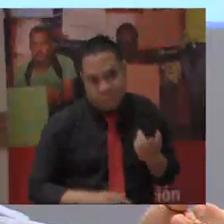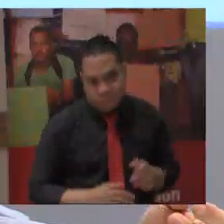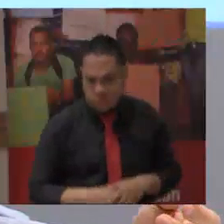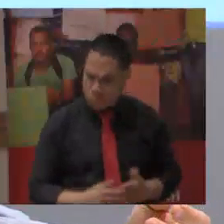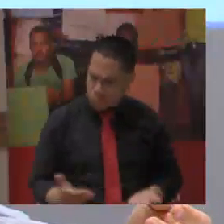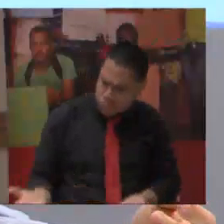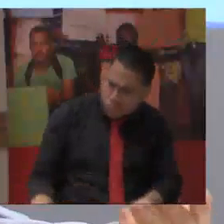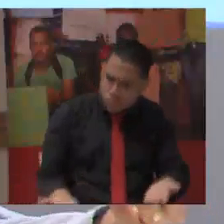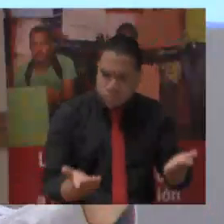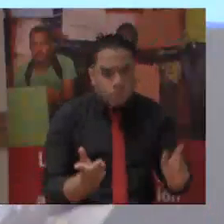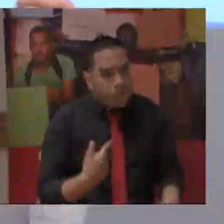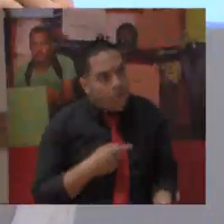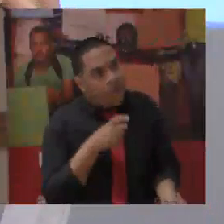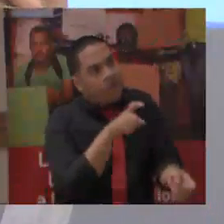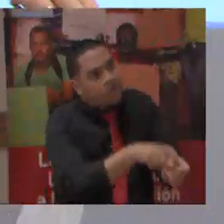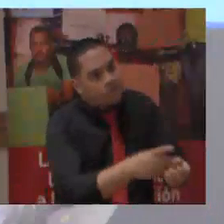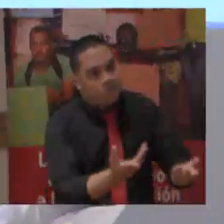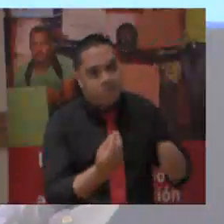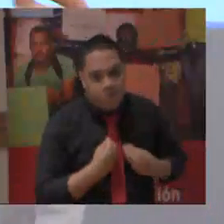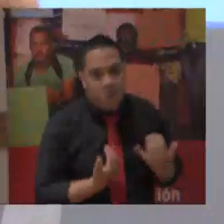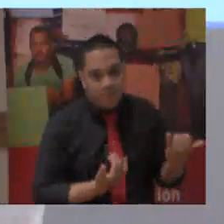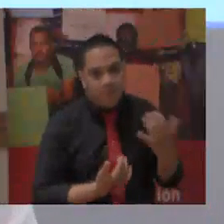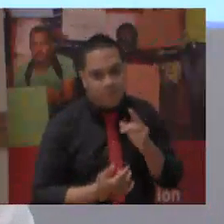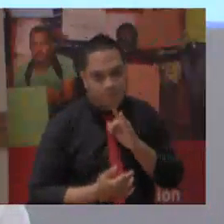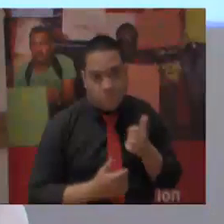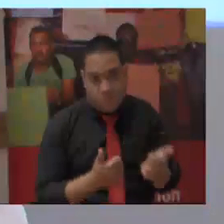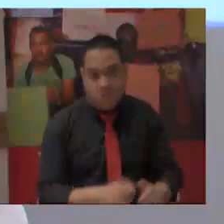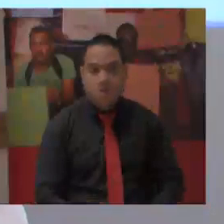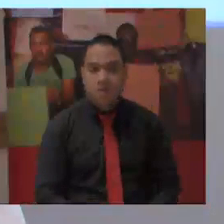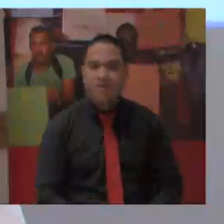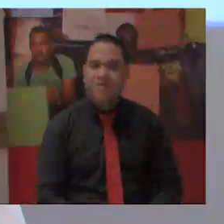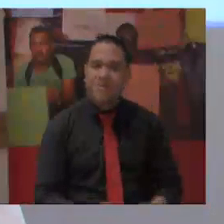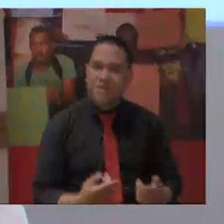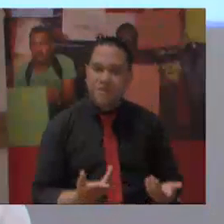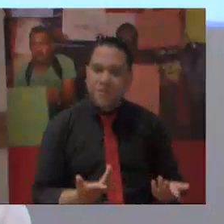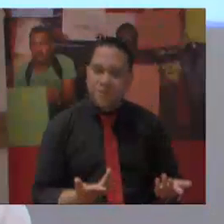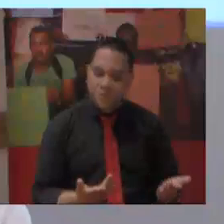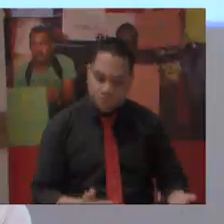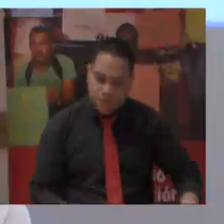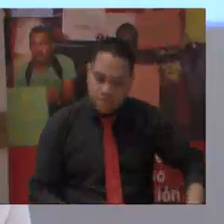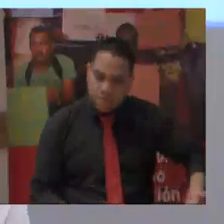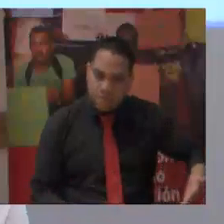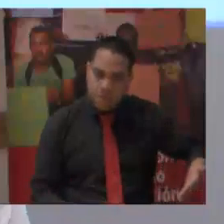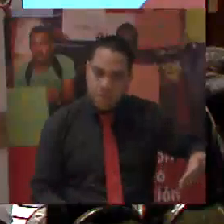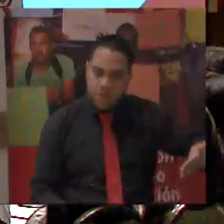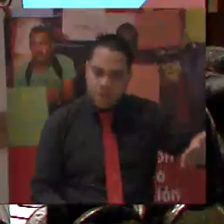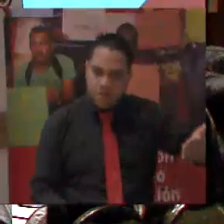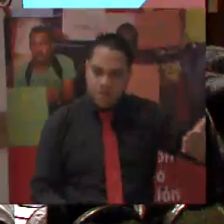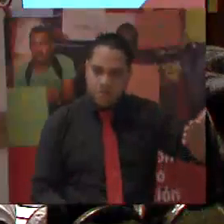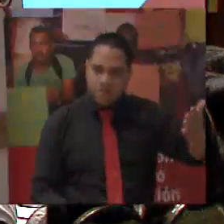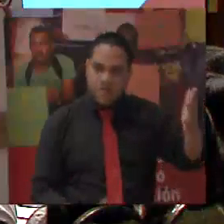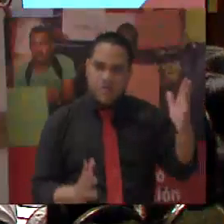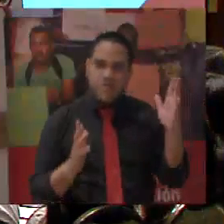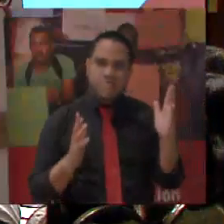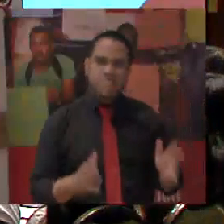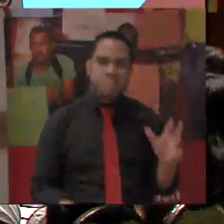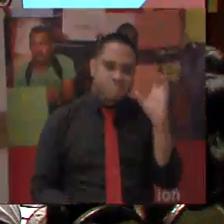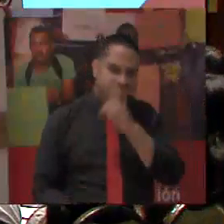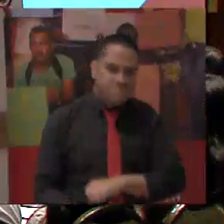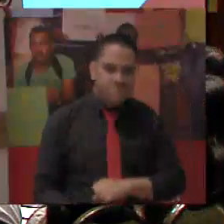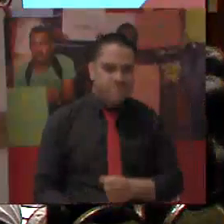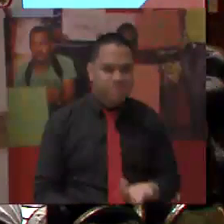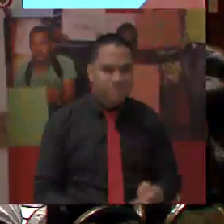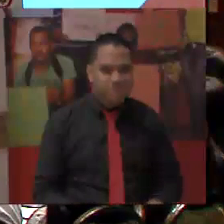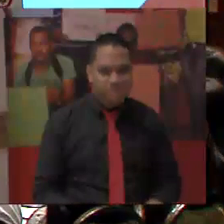recibió, pero pues es una vida que después me di cuenta, y es raro, pero una vida como